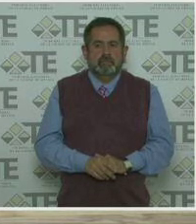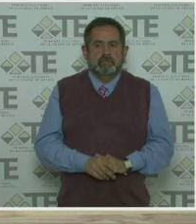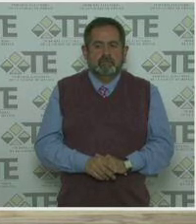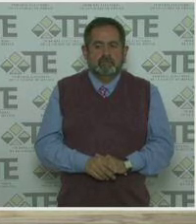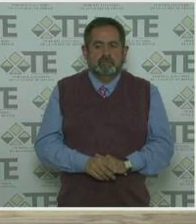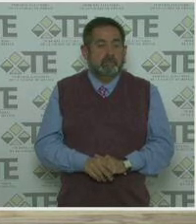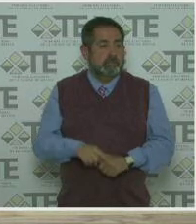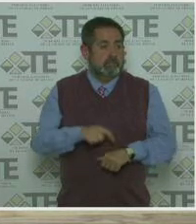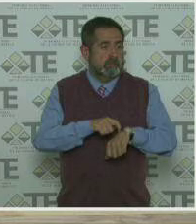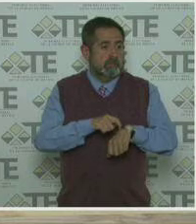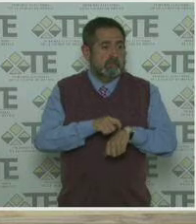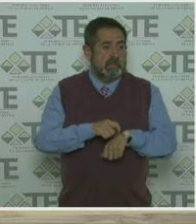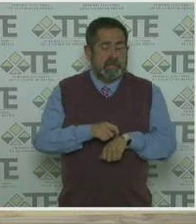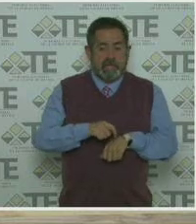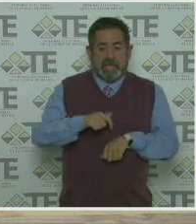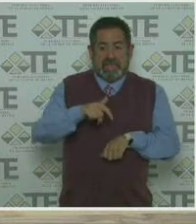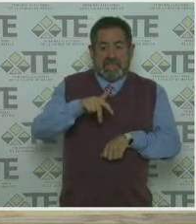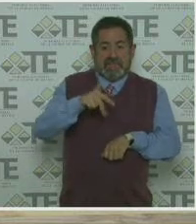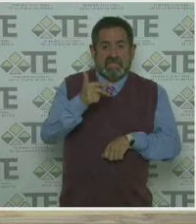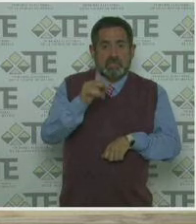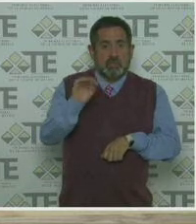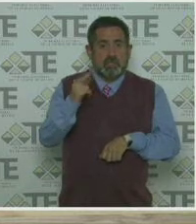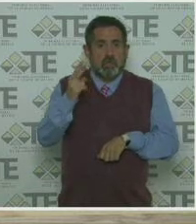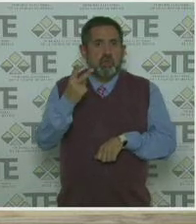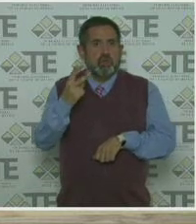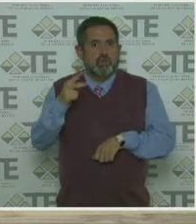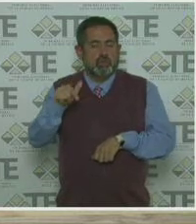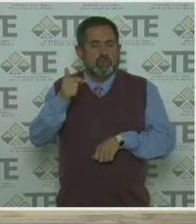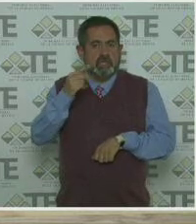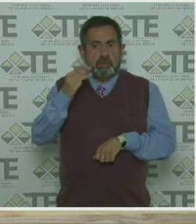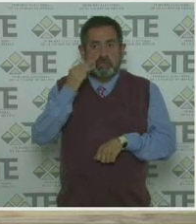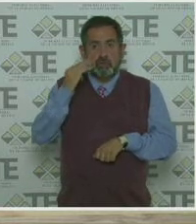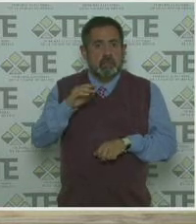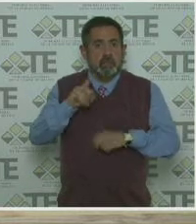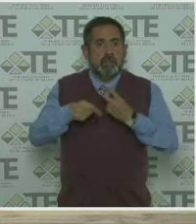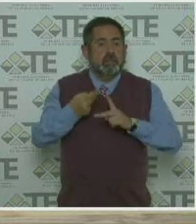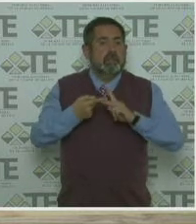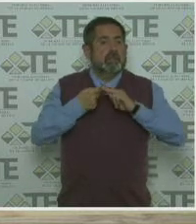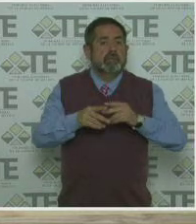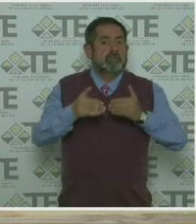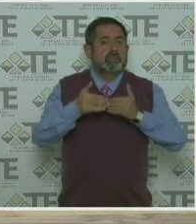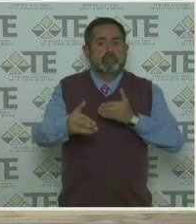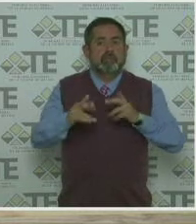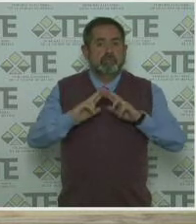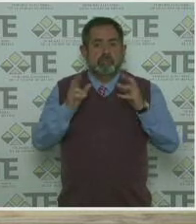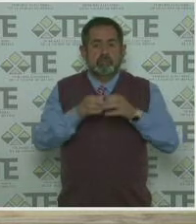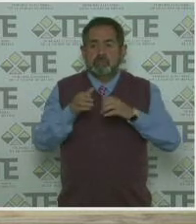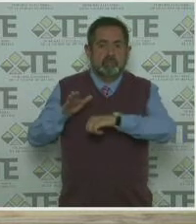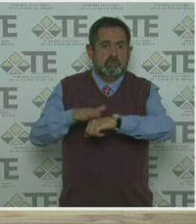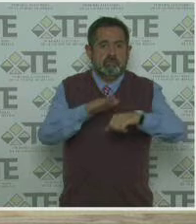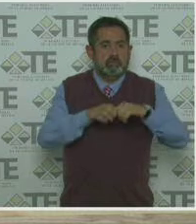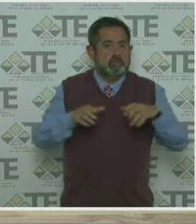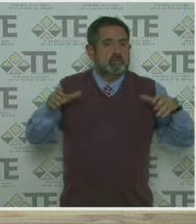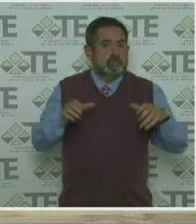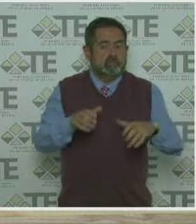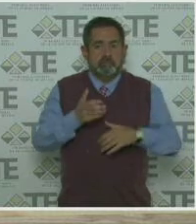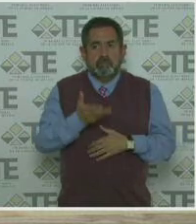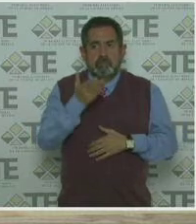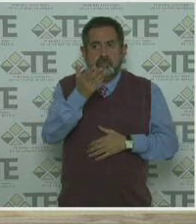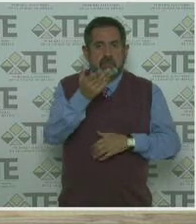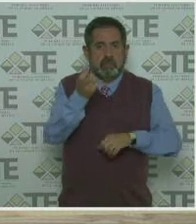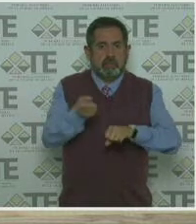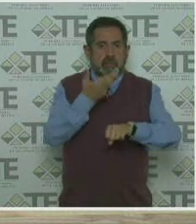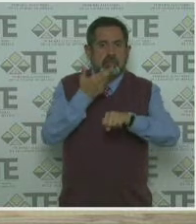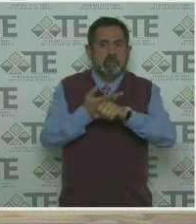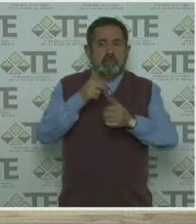A las 13:42 del 12 de marzo de 2020, si no hay inconveniente, vamos a dar inicio a la sesión que ha sido convocada, para lo cual le pido